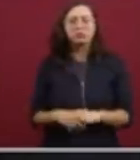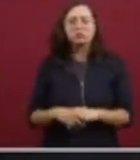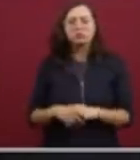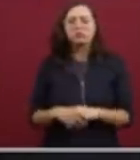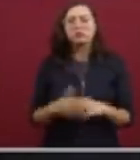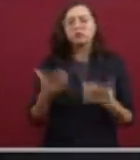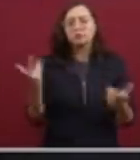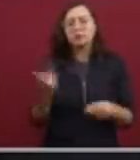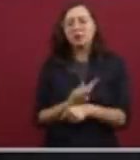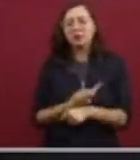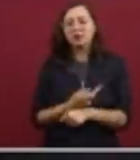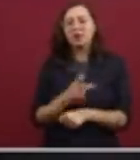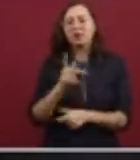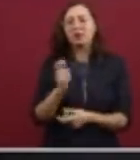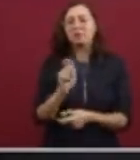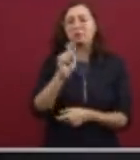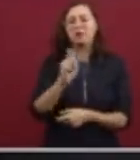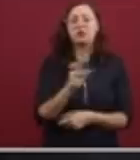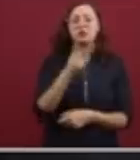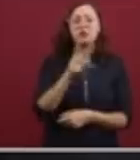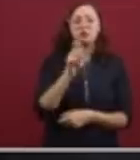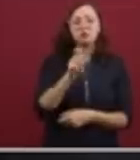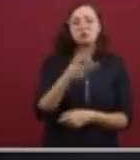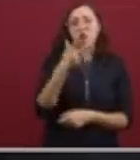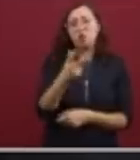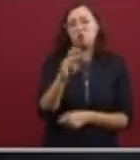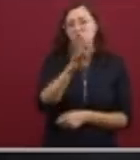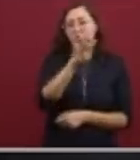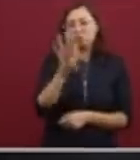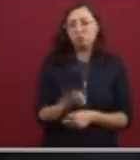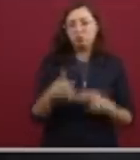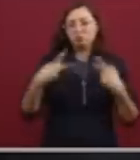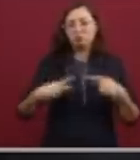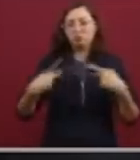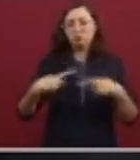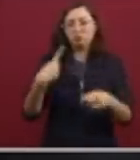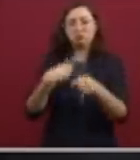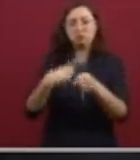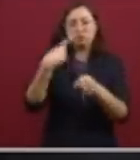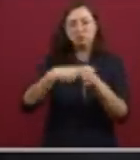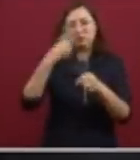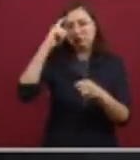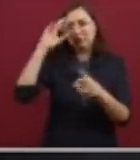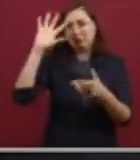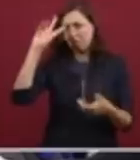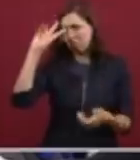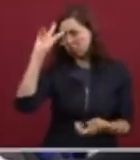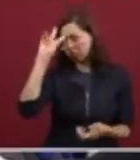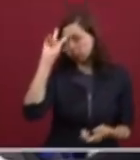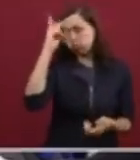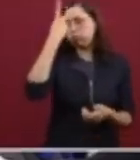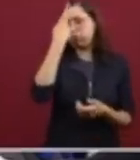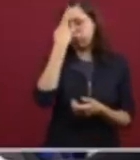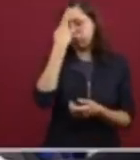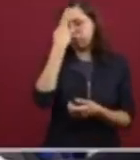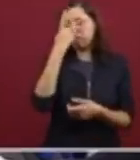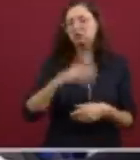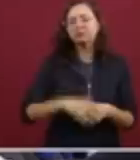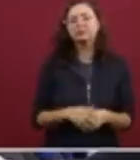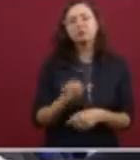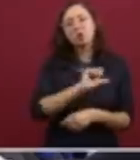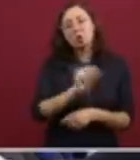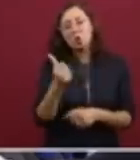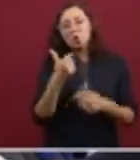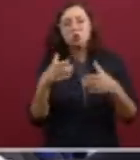el 22.8% de los pacientes demencia. En otro importante grupo de